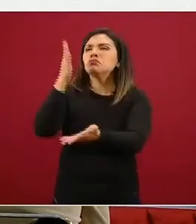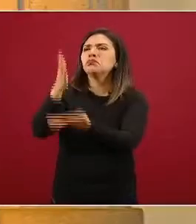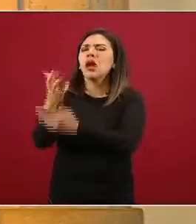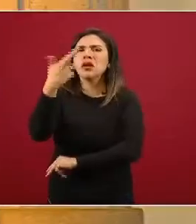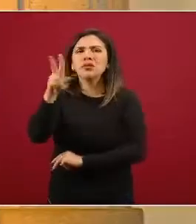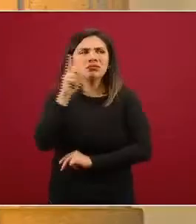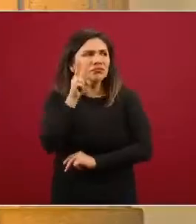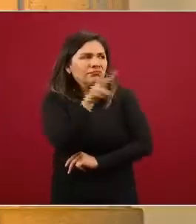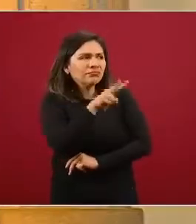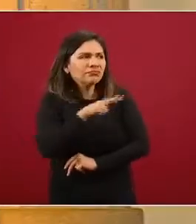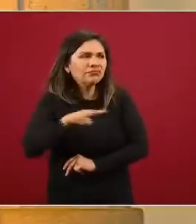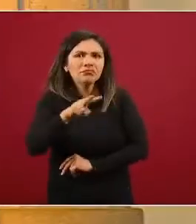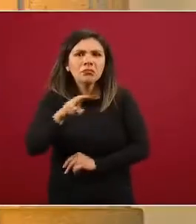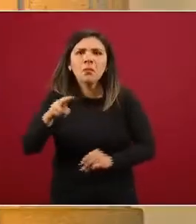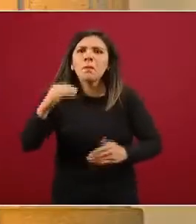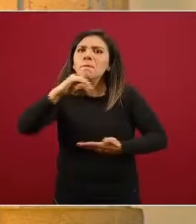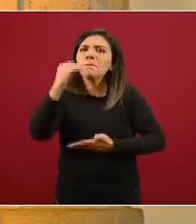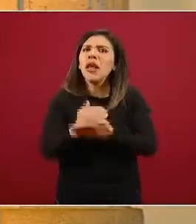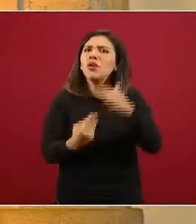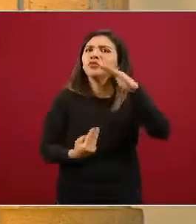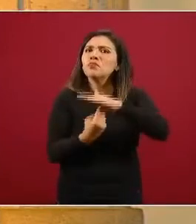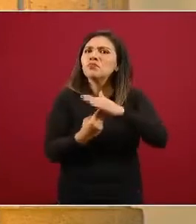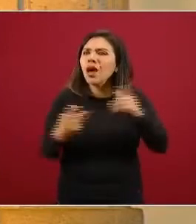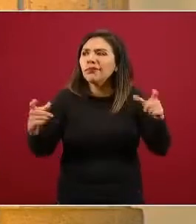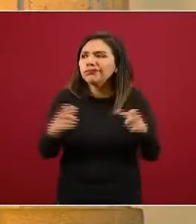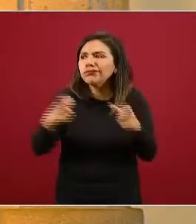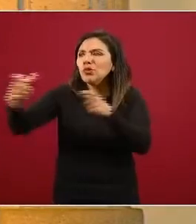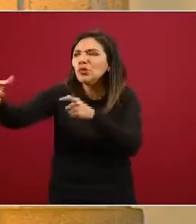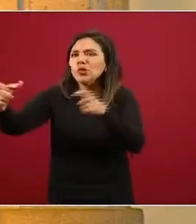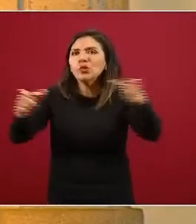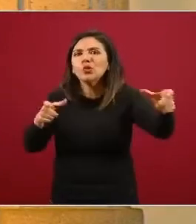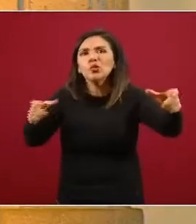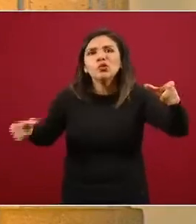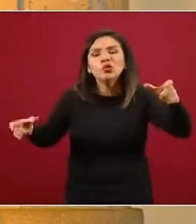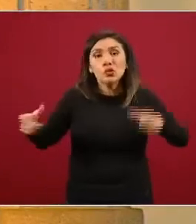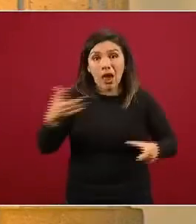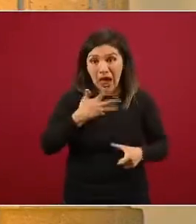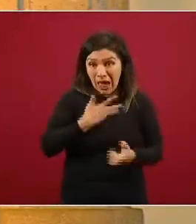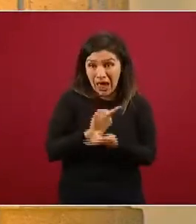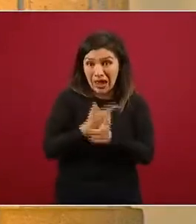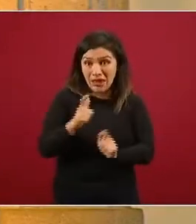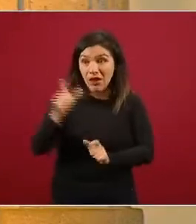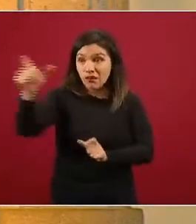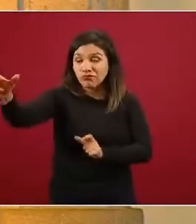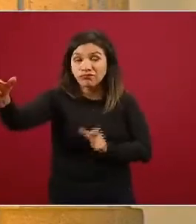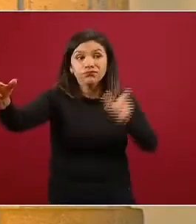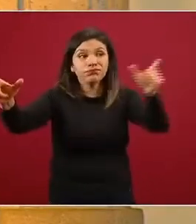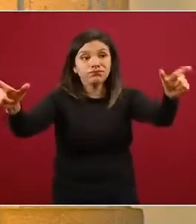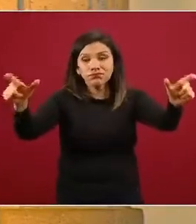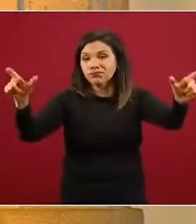uno observa cómo hay menos mesas, y además esas mesas que están disponibles